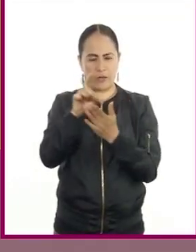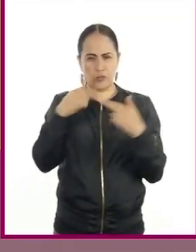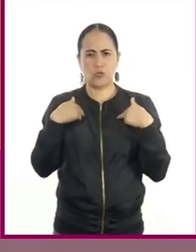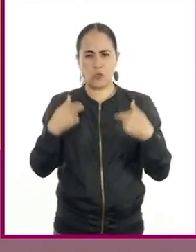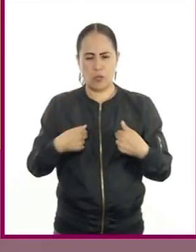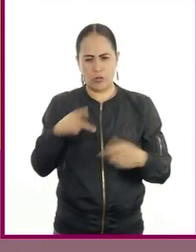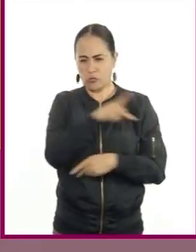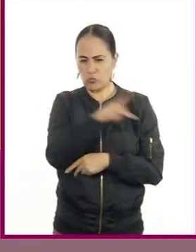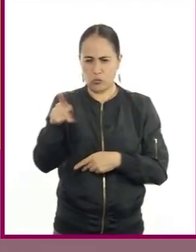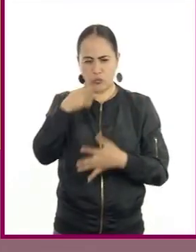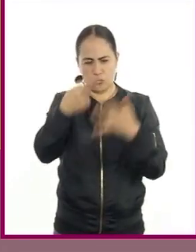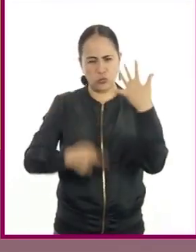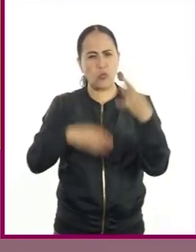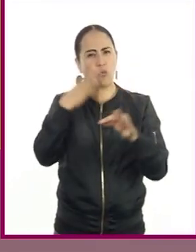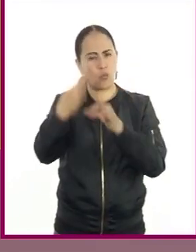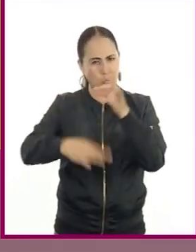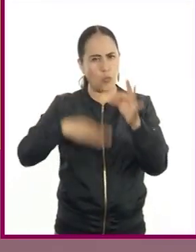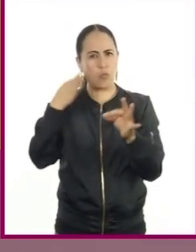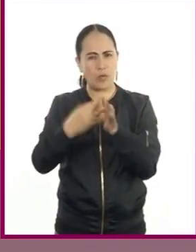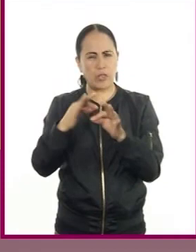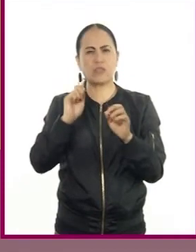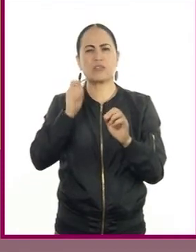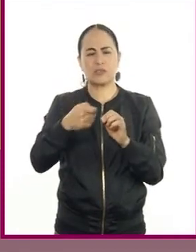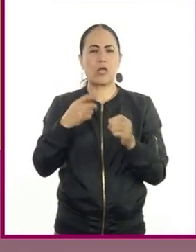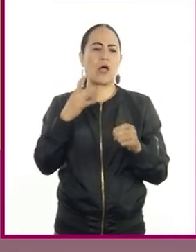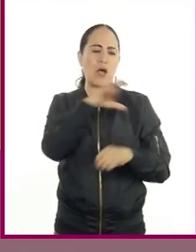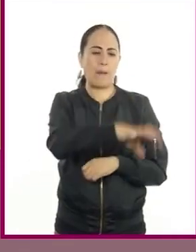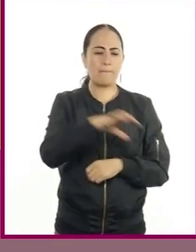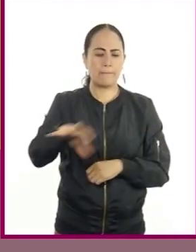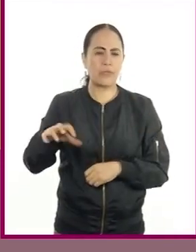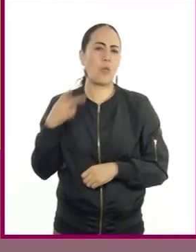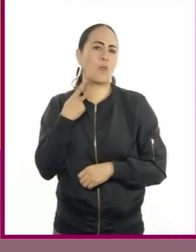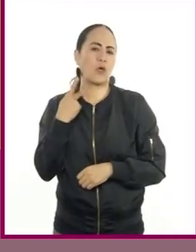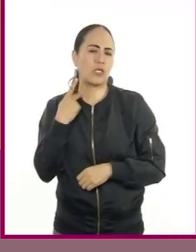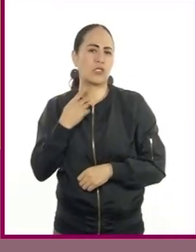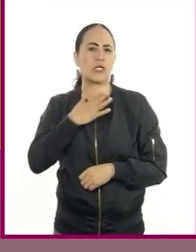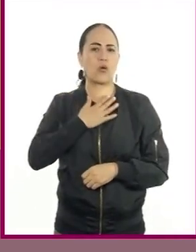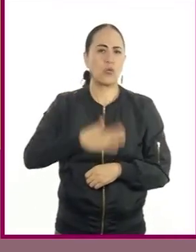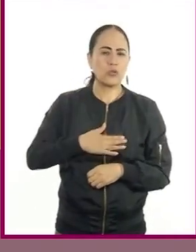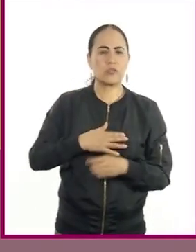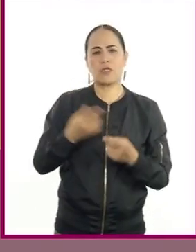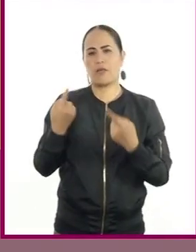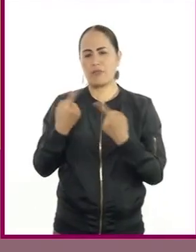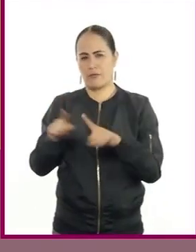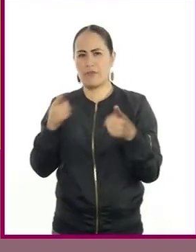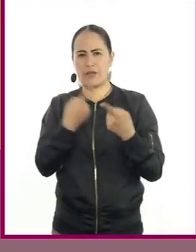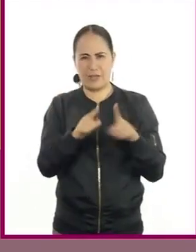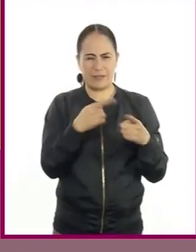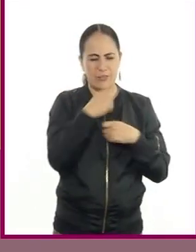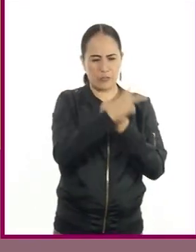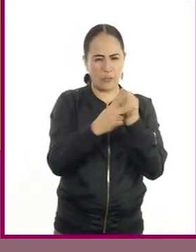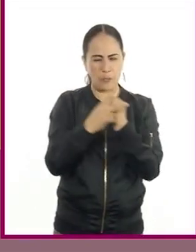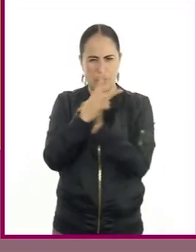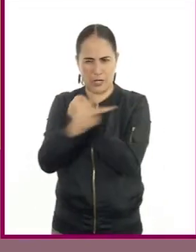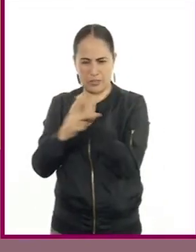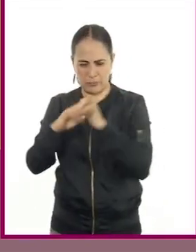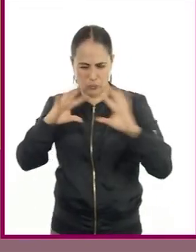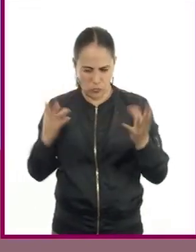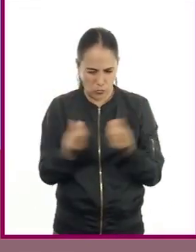para todos, en espacios como la política, la justicia y de los diferentes gobiernos de los países